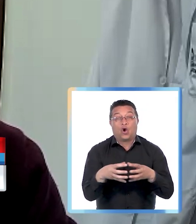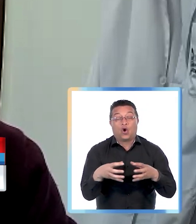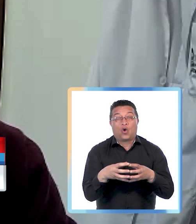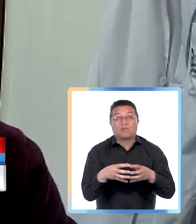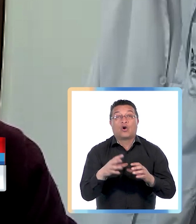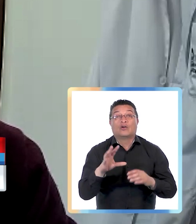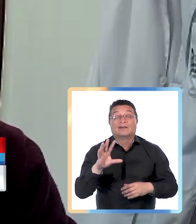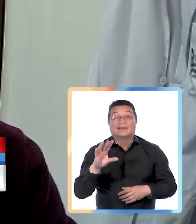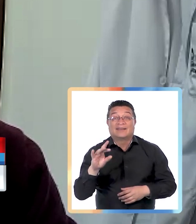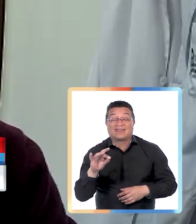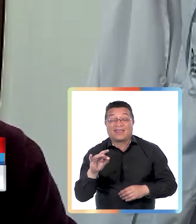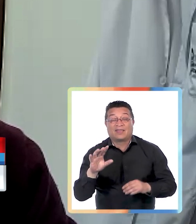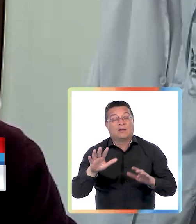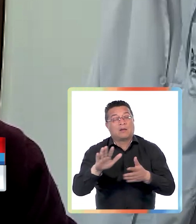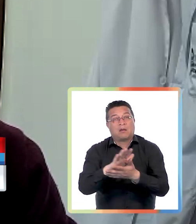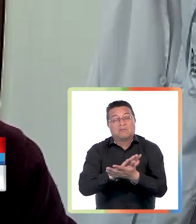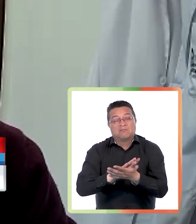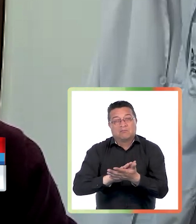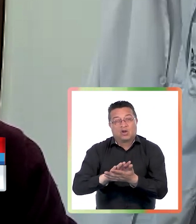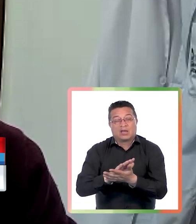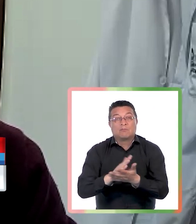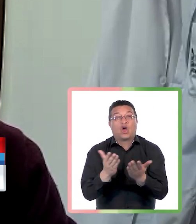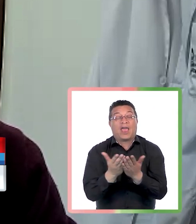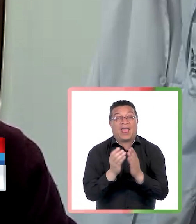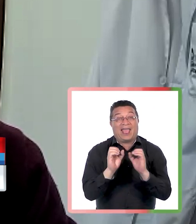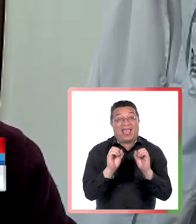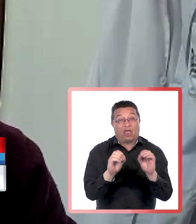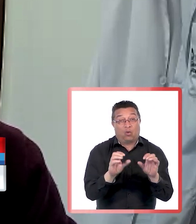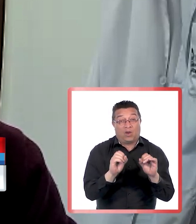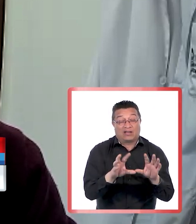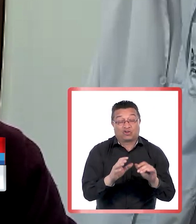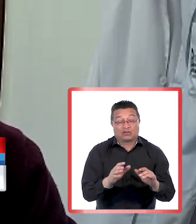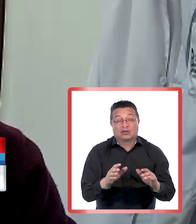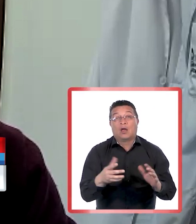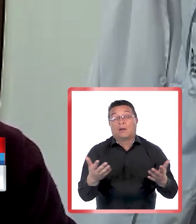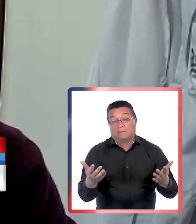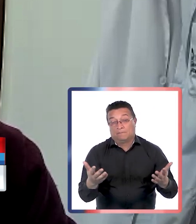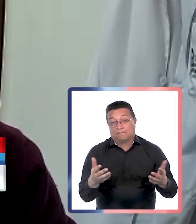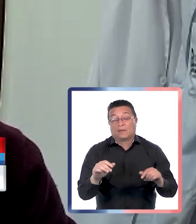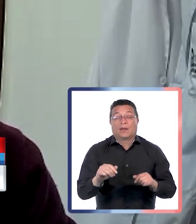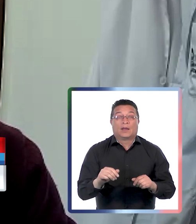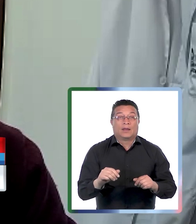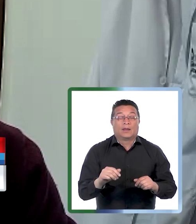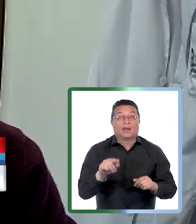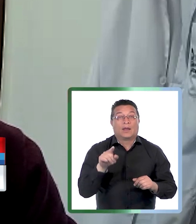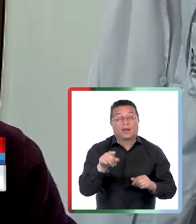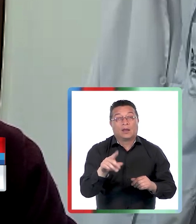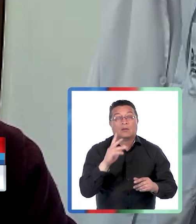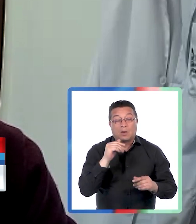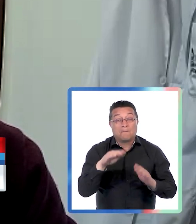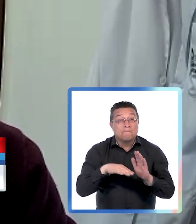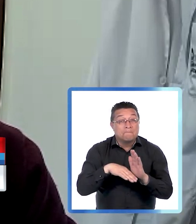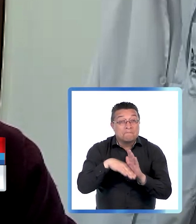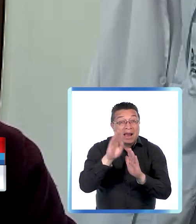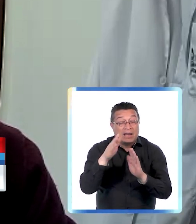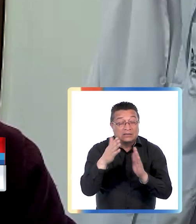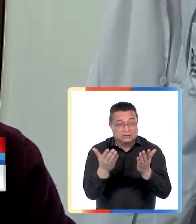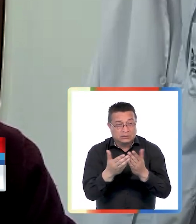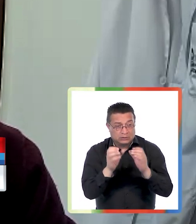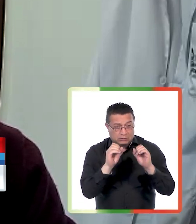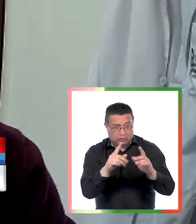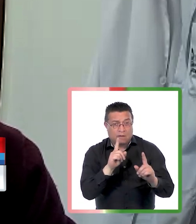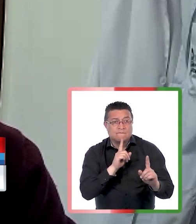según los grupos de edad, con, por ejemplo, la educación, ¿no es cierto? Mientras